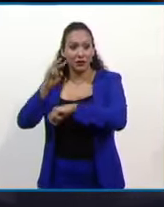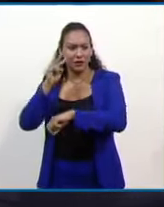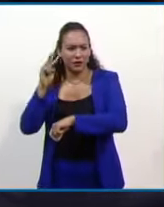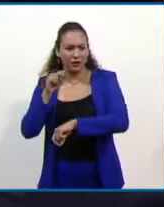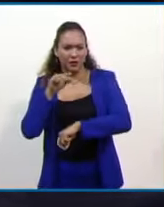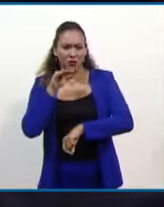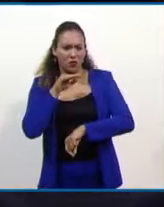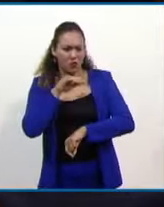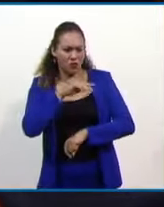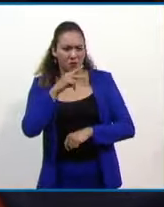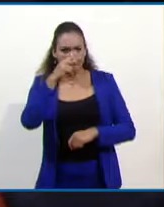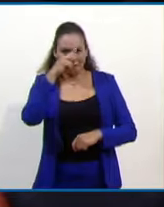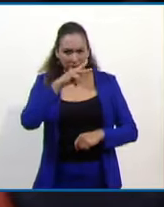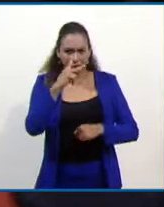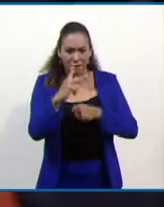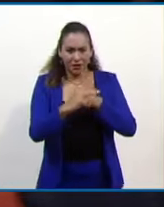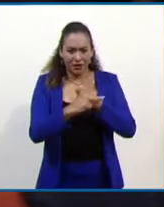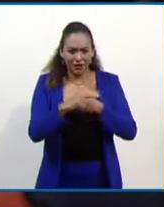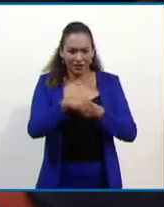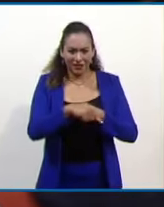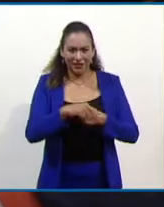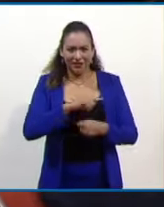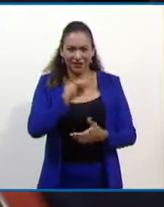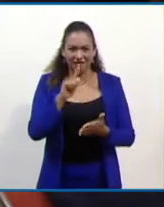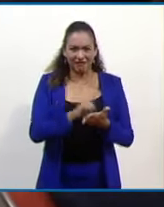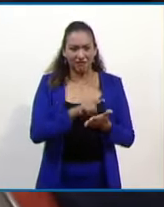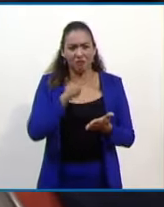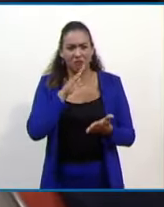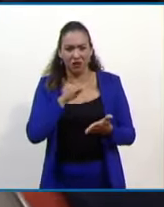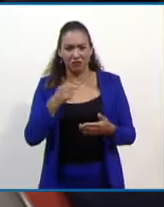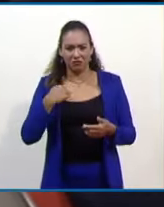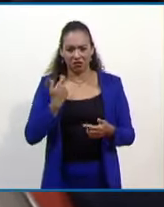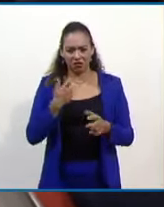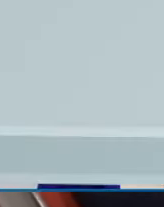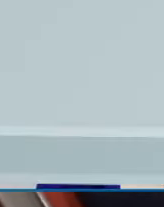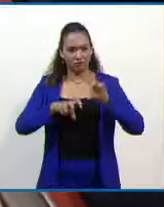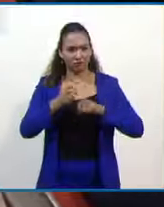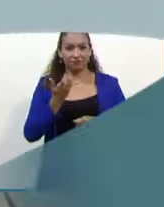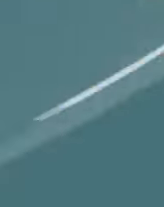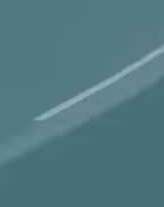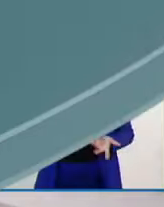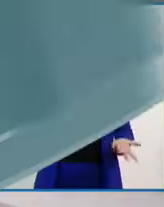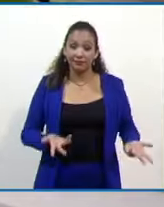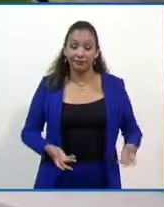a generar en el sistema de administración de justicia.